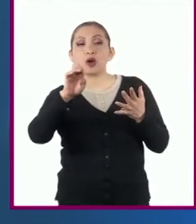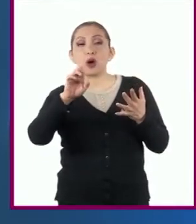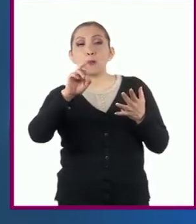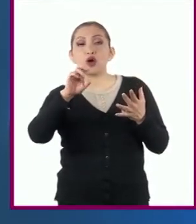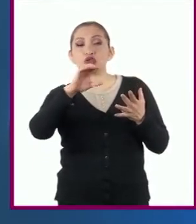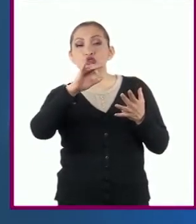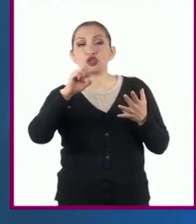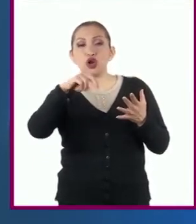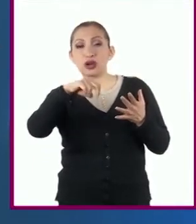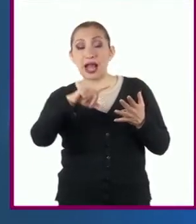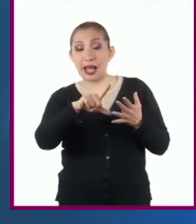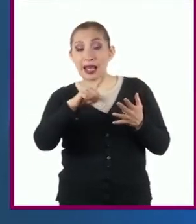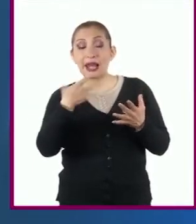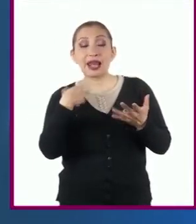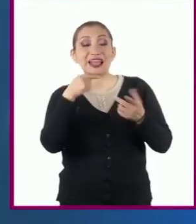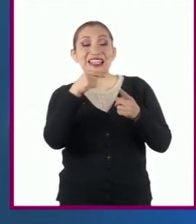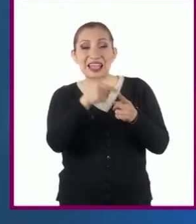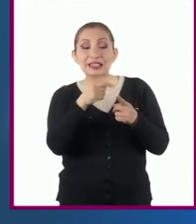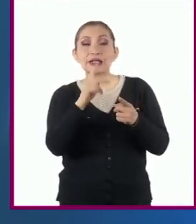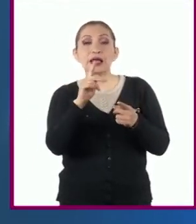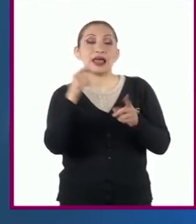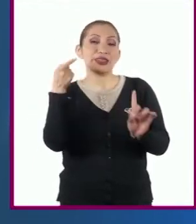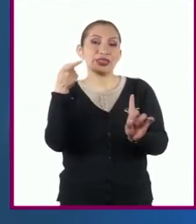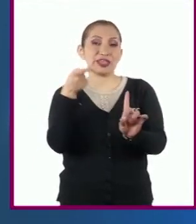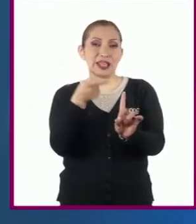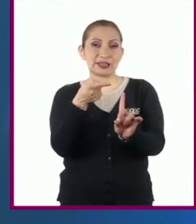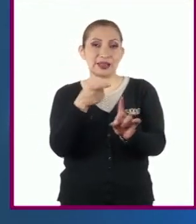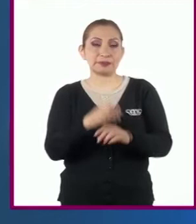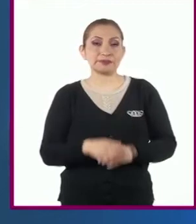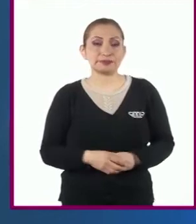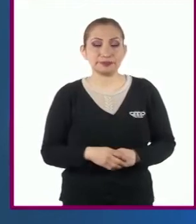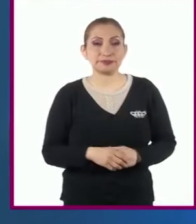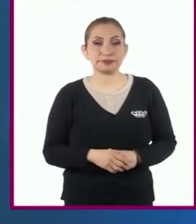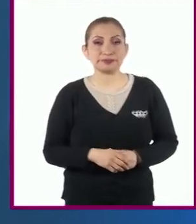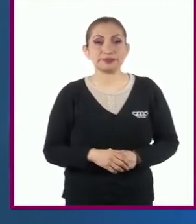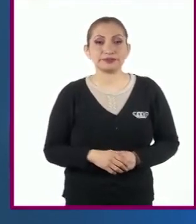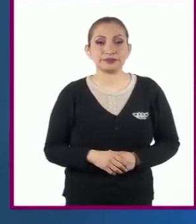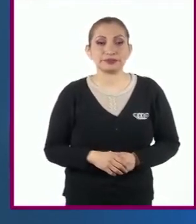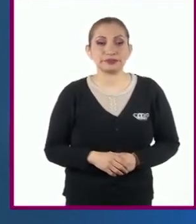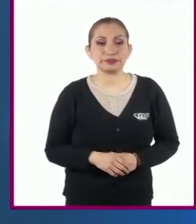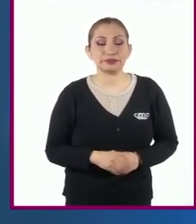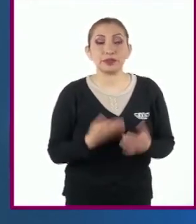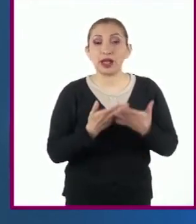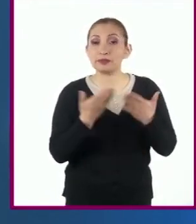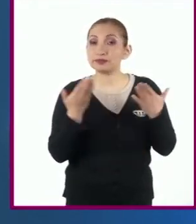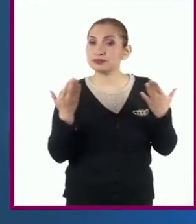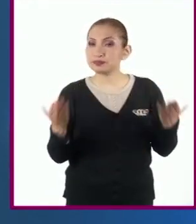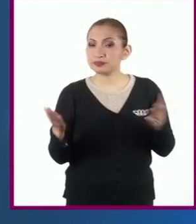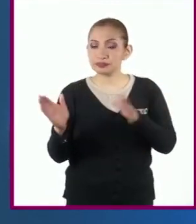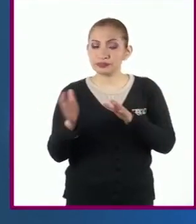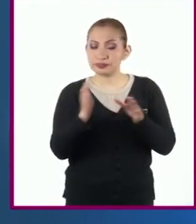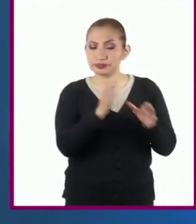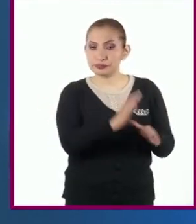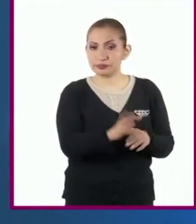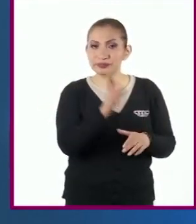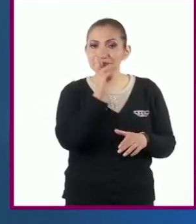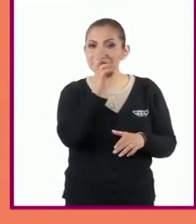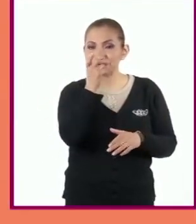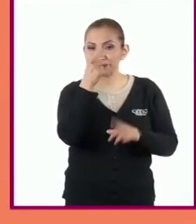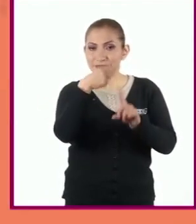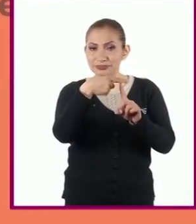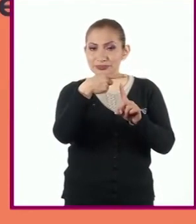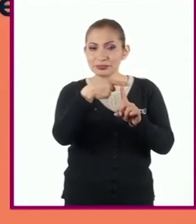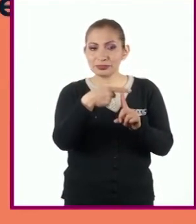en particular de la variación de proporcionalidad directa. Llegó el momento de resolver este